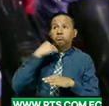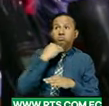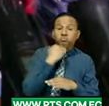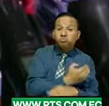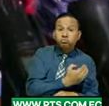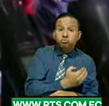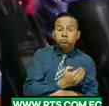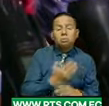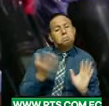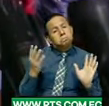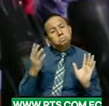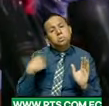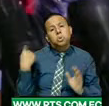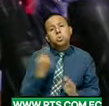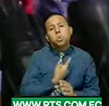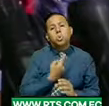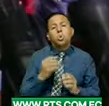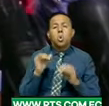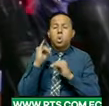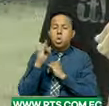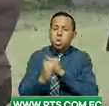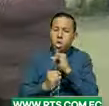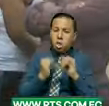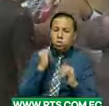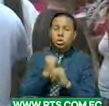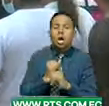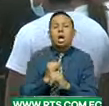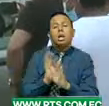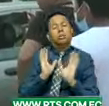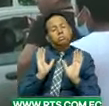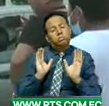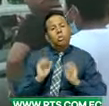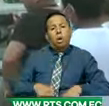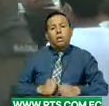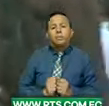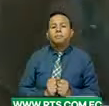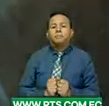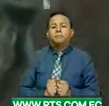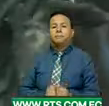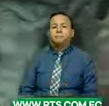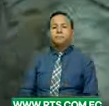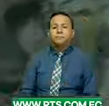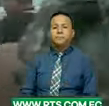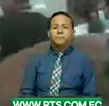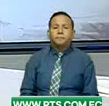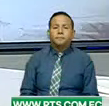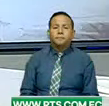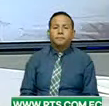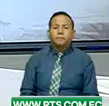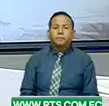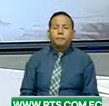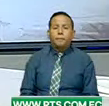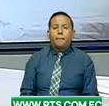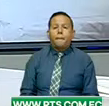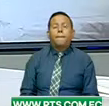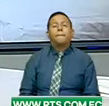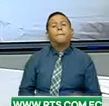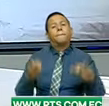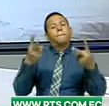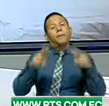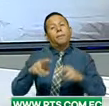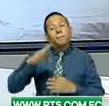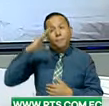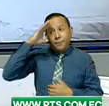organismos nacionales e internacionales. Desde la provincia de Manabí, informó Wendy Delgado. Además, la